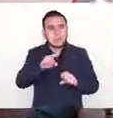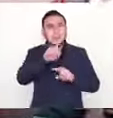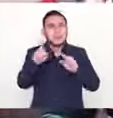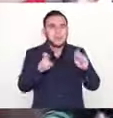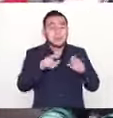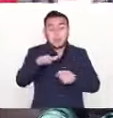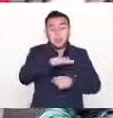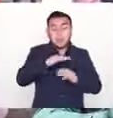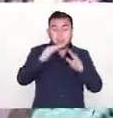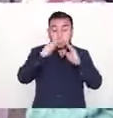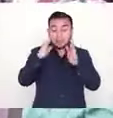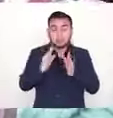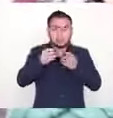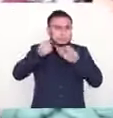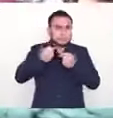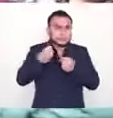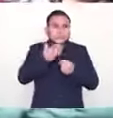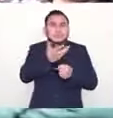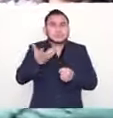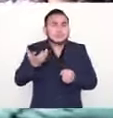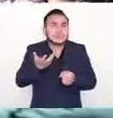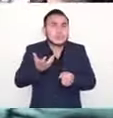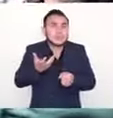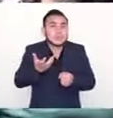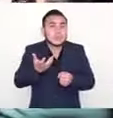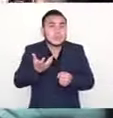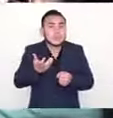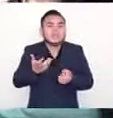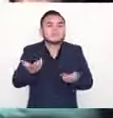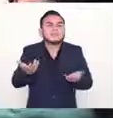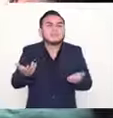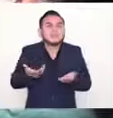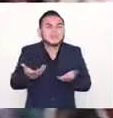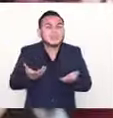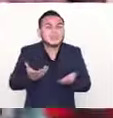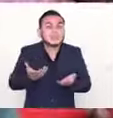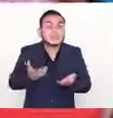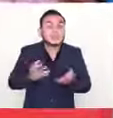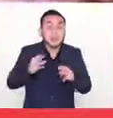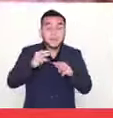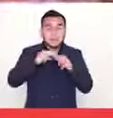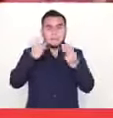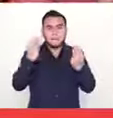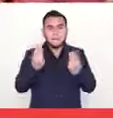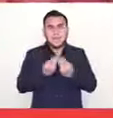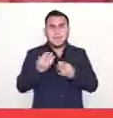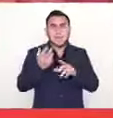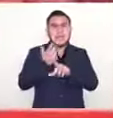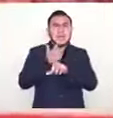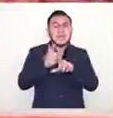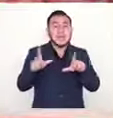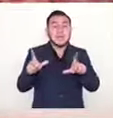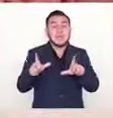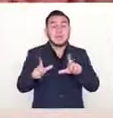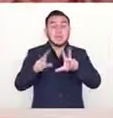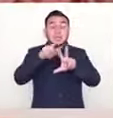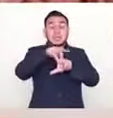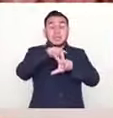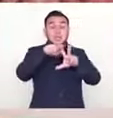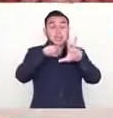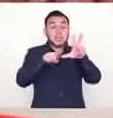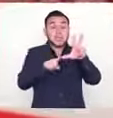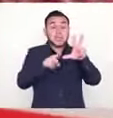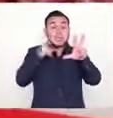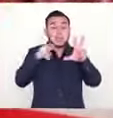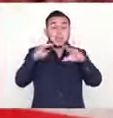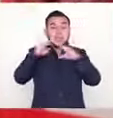celda que quiera al reo que quiera de la de la pandilla que quiera y en el penal que quiera porque fueron a los tres que sugirió